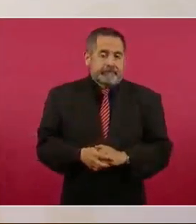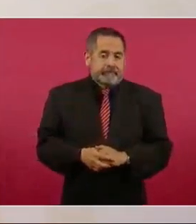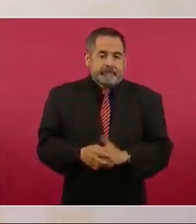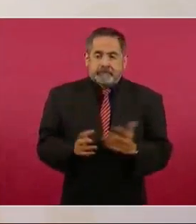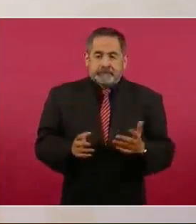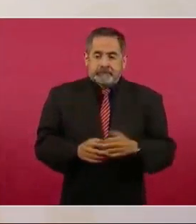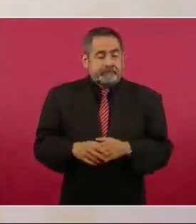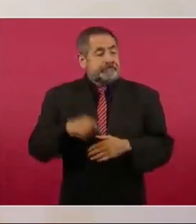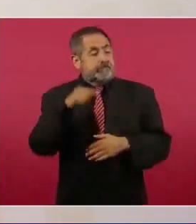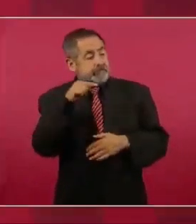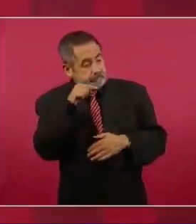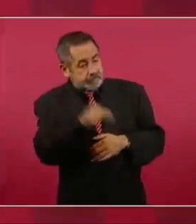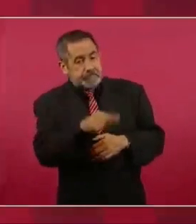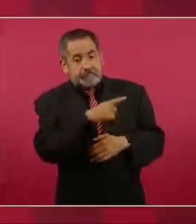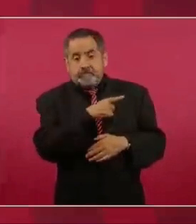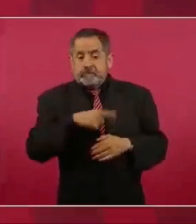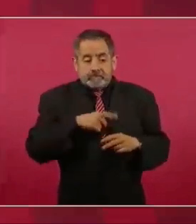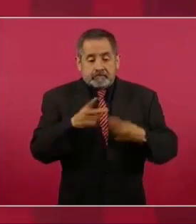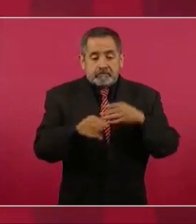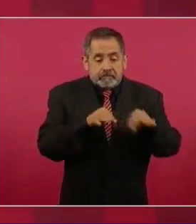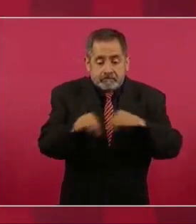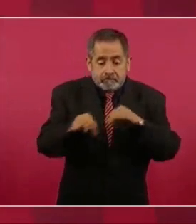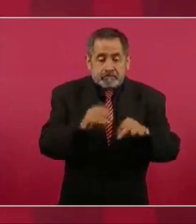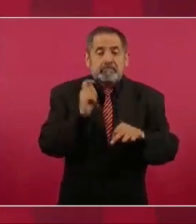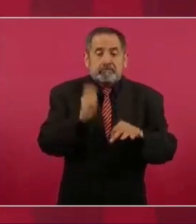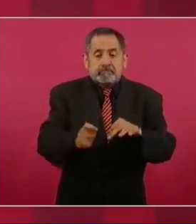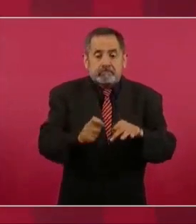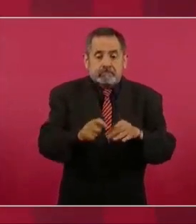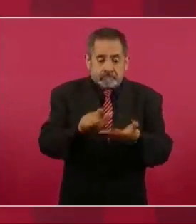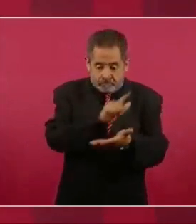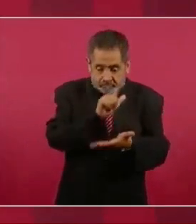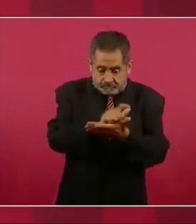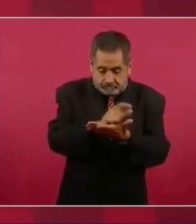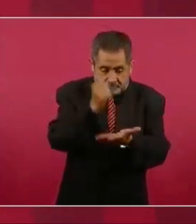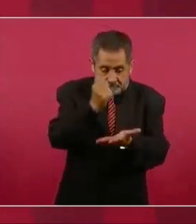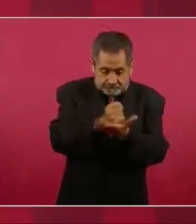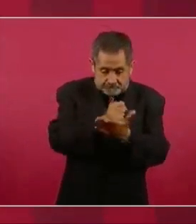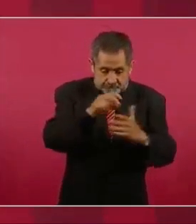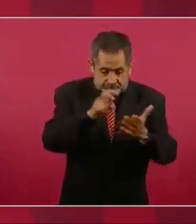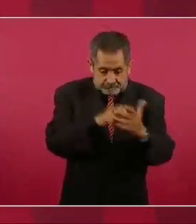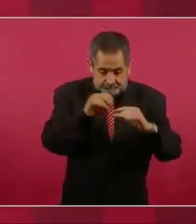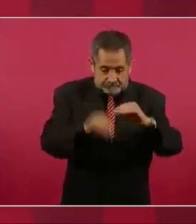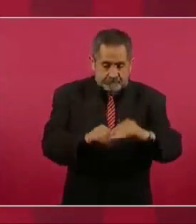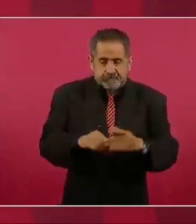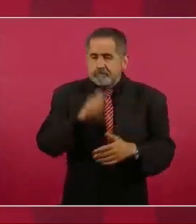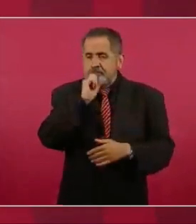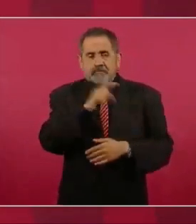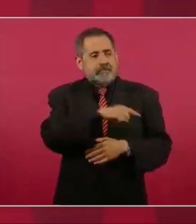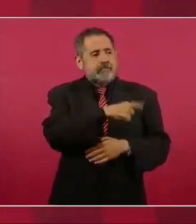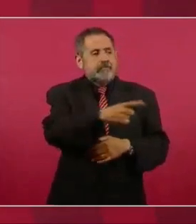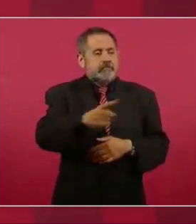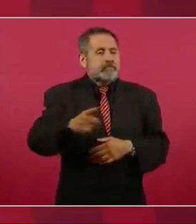porque su función es legislar. Además, los dirigentes de los partidos